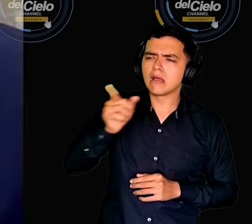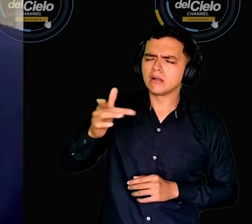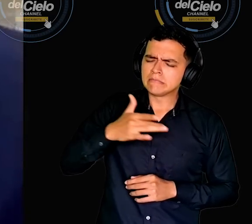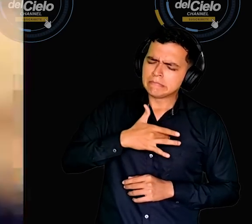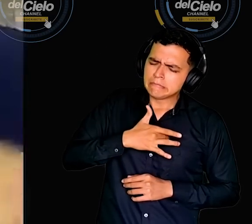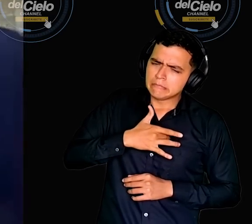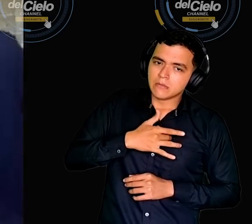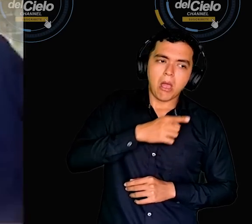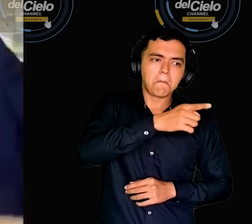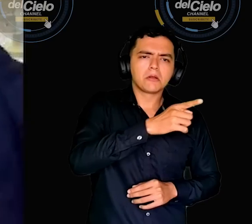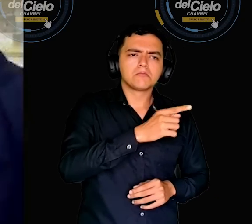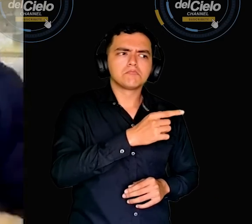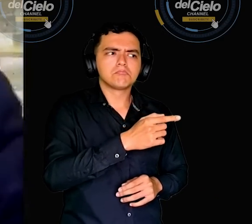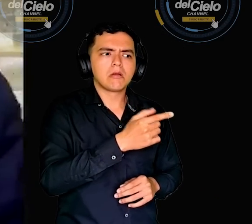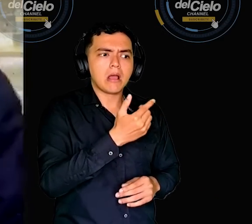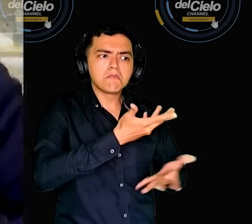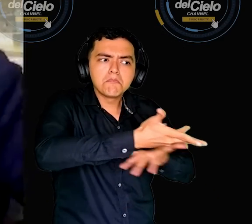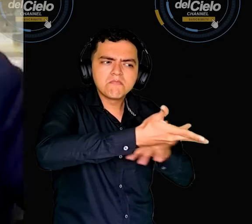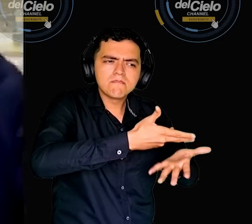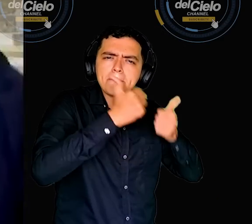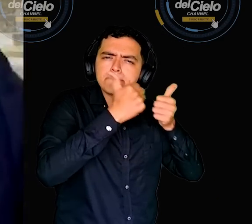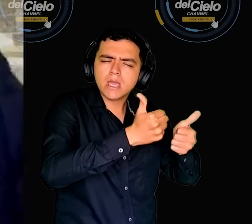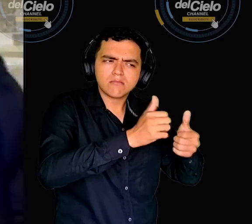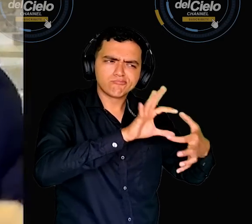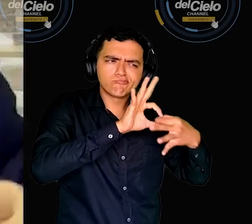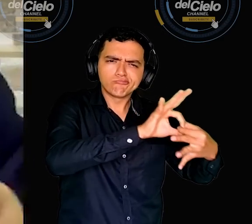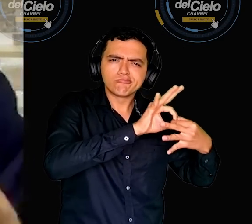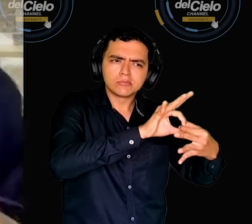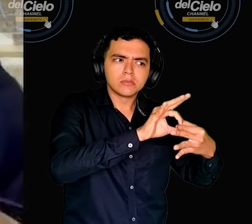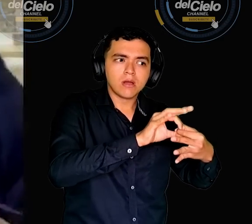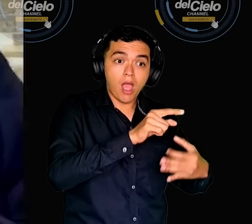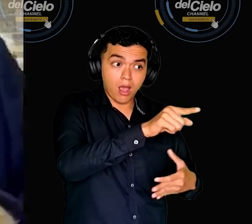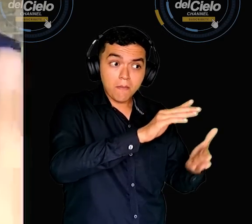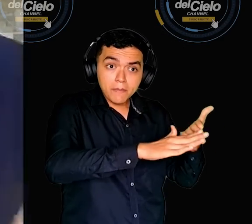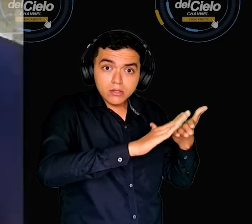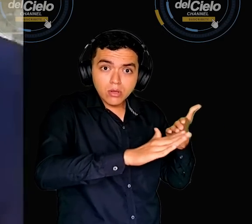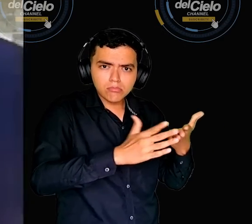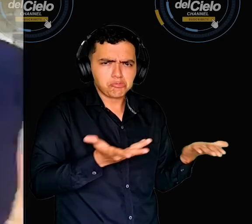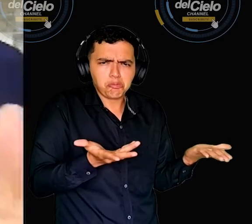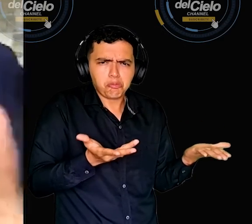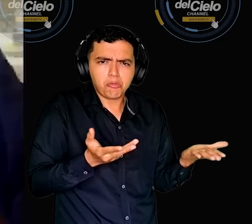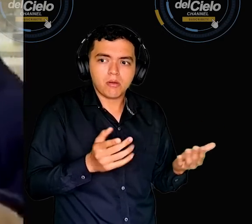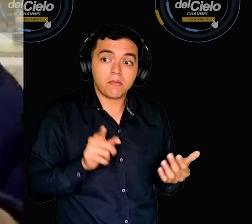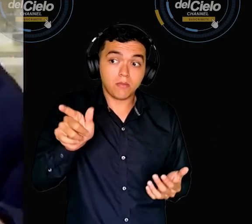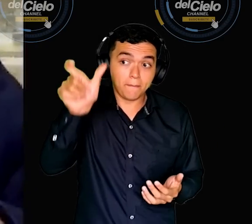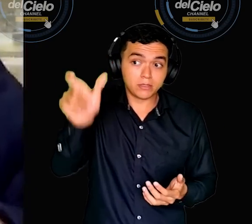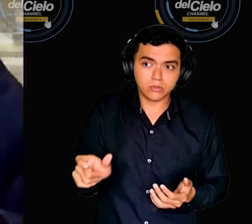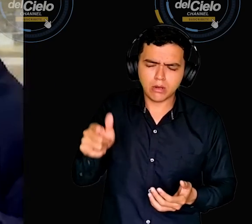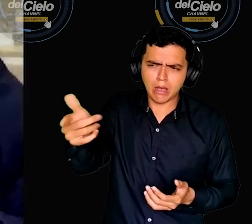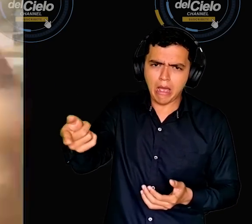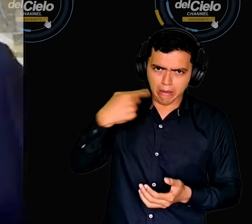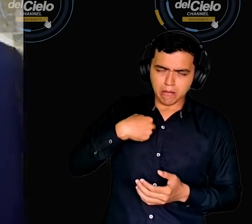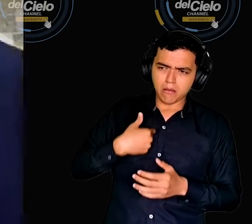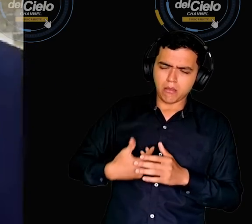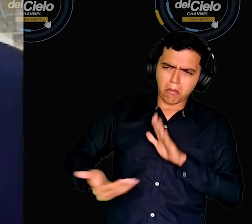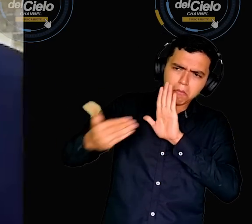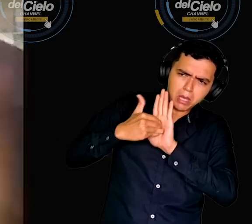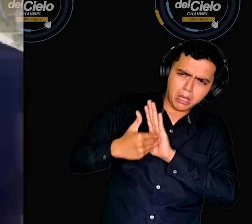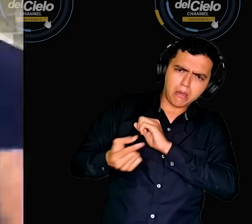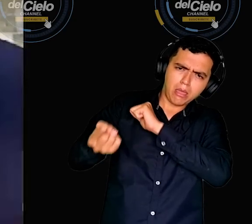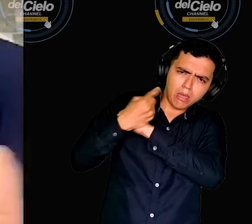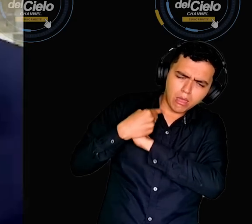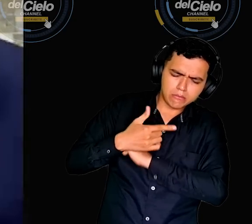Dios. Yo he andado con Él y le aprendí algunas cosas que, por tanto andar con Él, se me pegaron. Así que